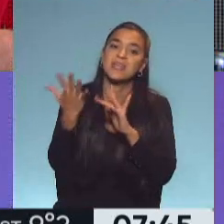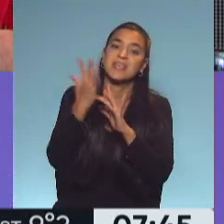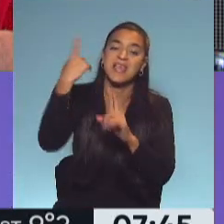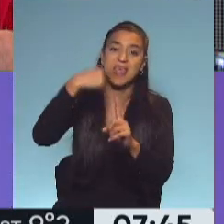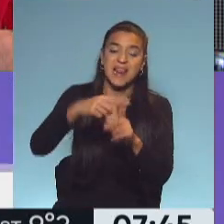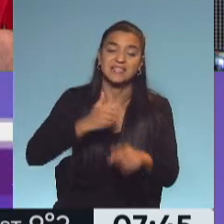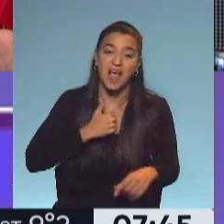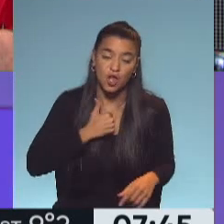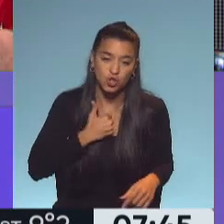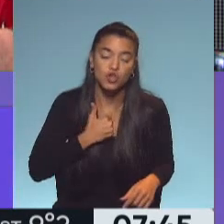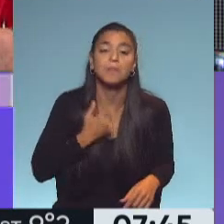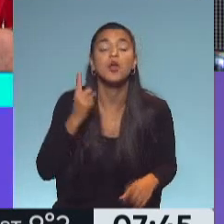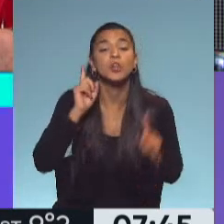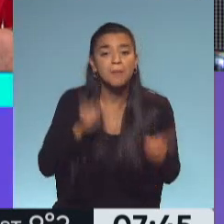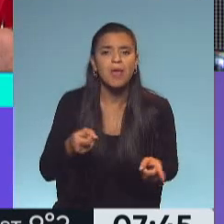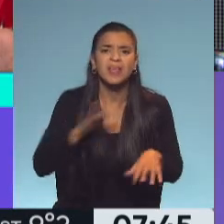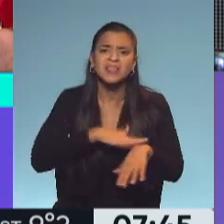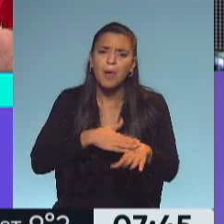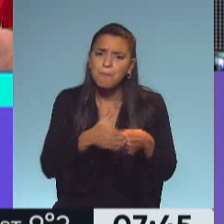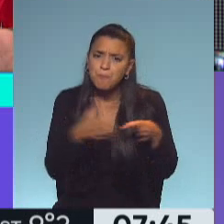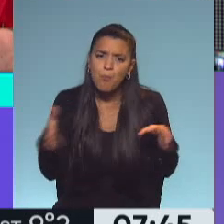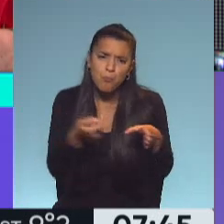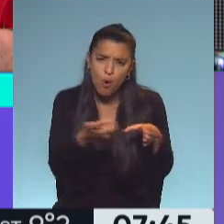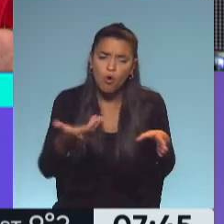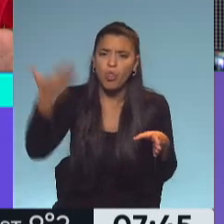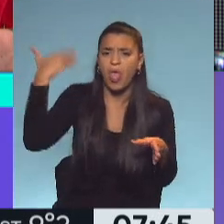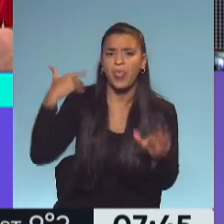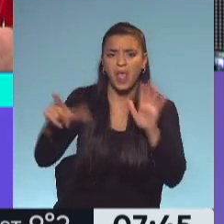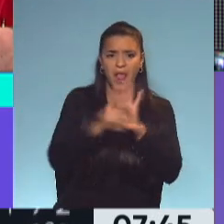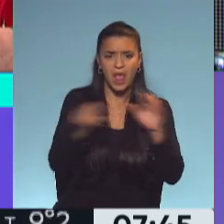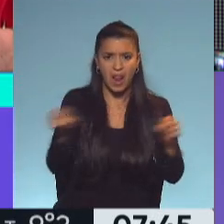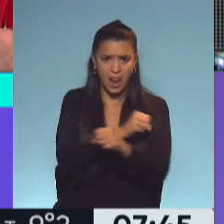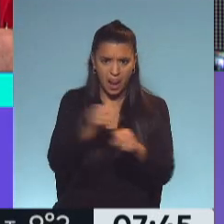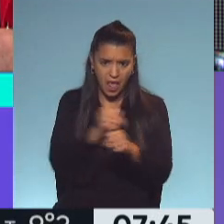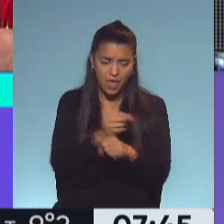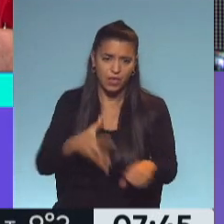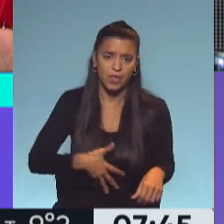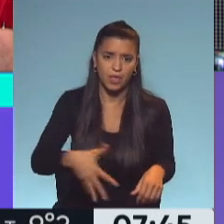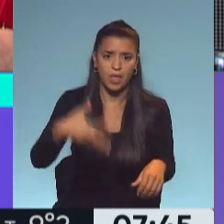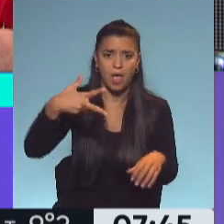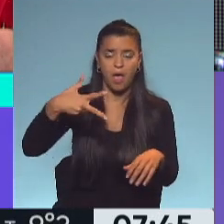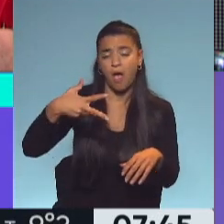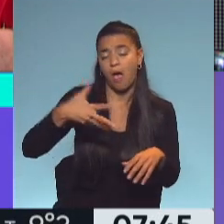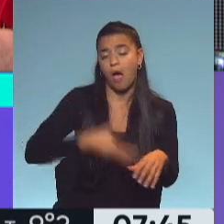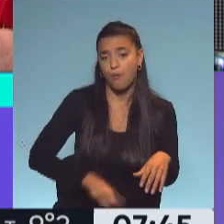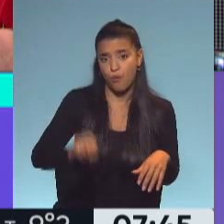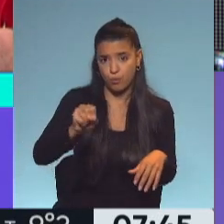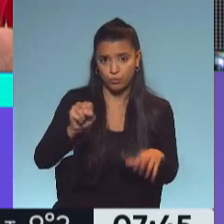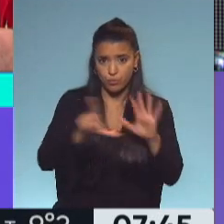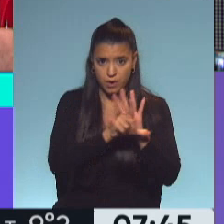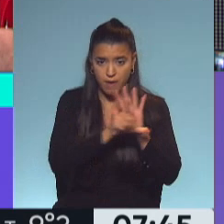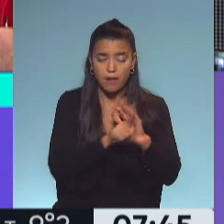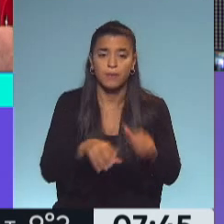pero de todos modos, teniendo en cuenta el poco tiempo que pasó desde la sanción de la interrupción voluntaria del embarazo en la República